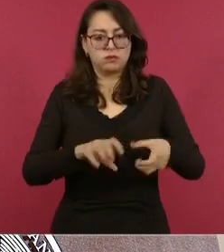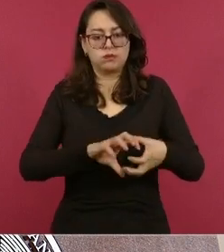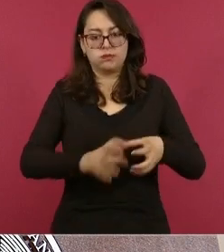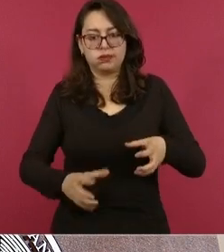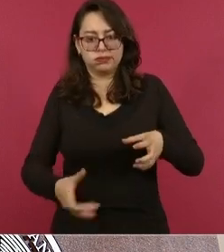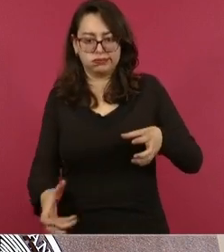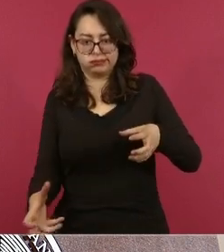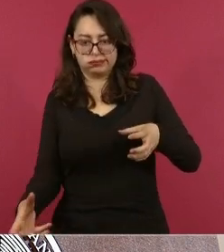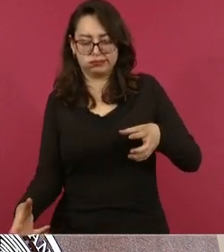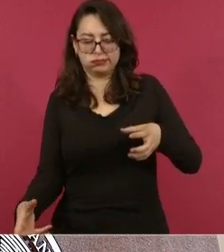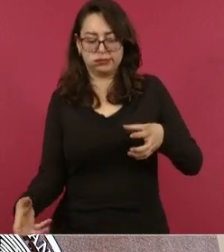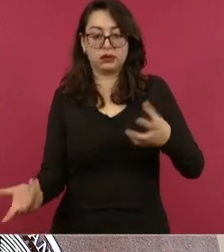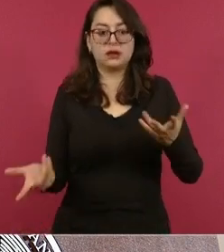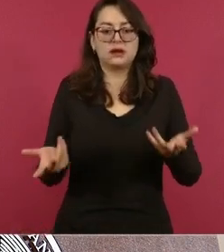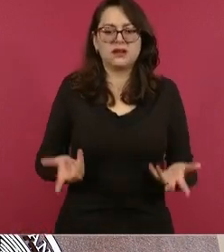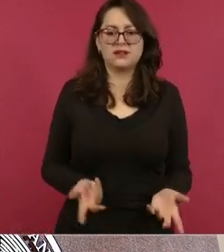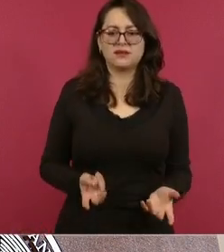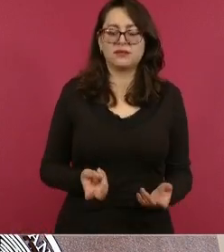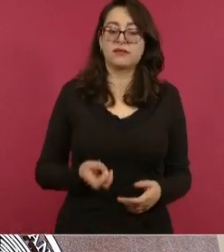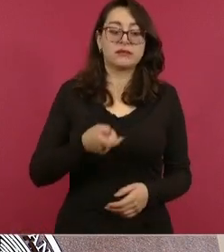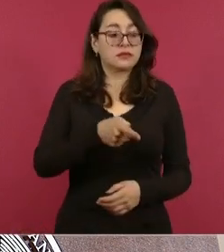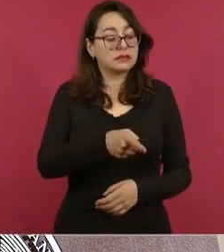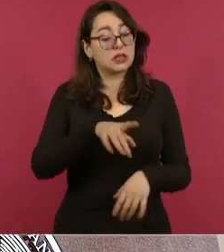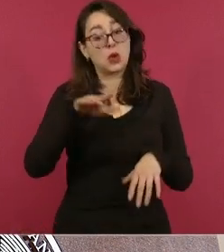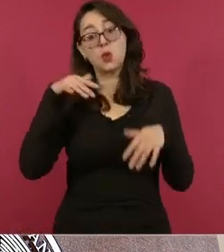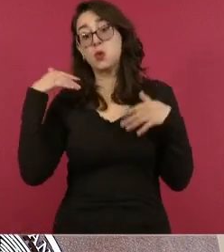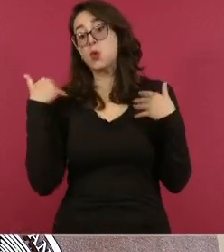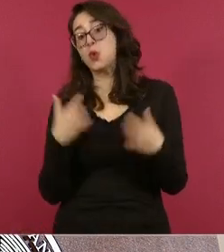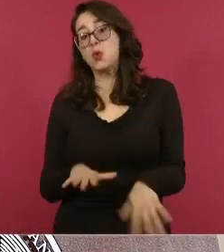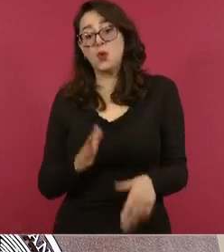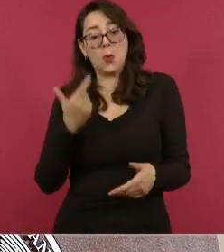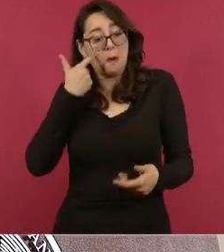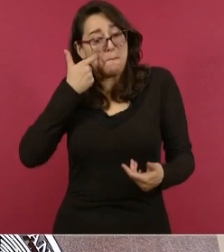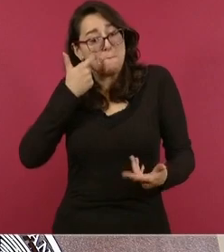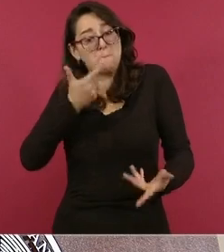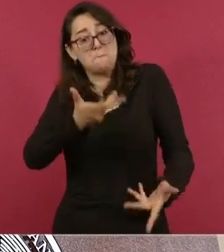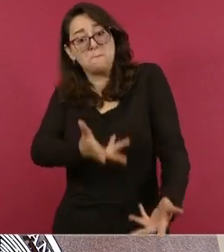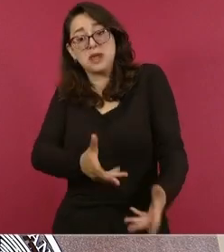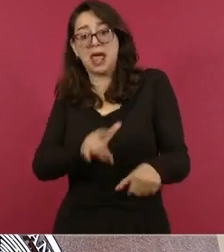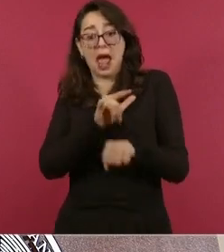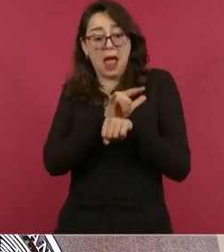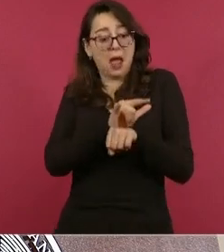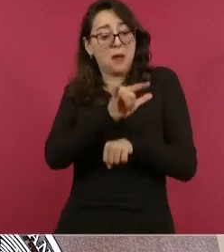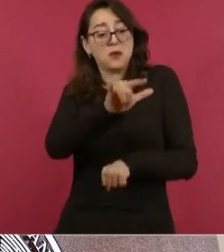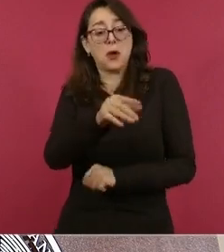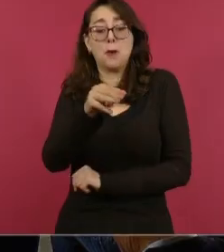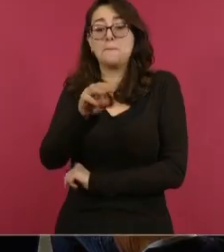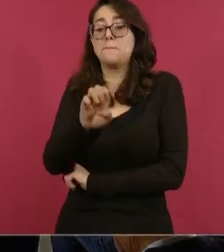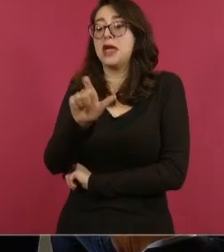aterrizaje. Quienes distribuyeron este video aseguraron que se trataba de un avión de